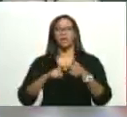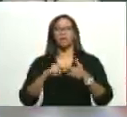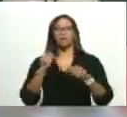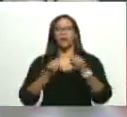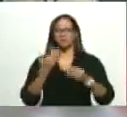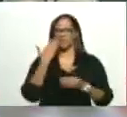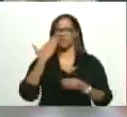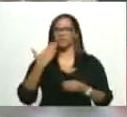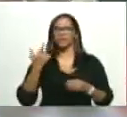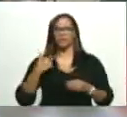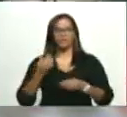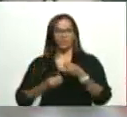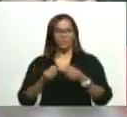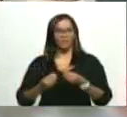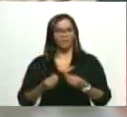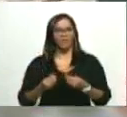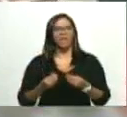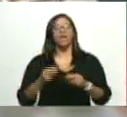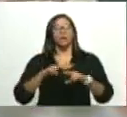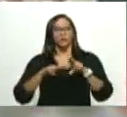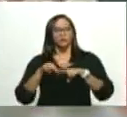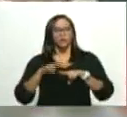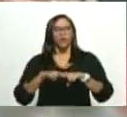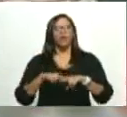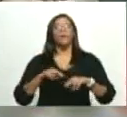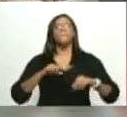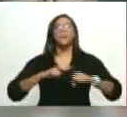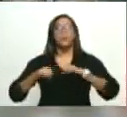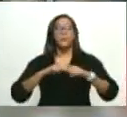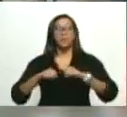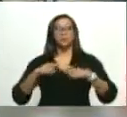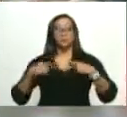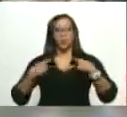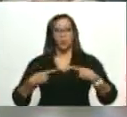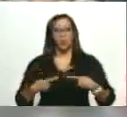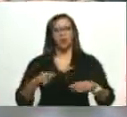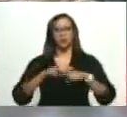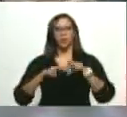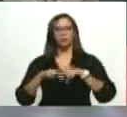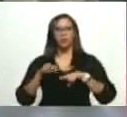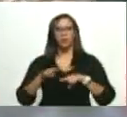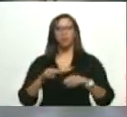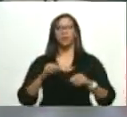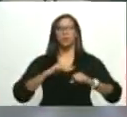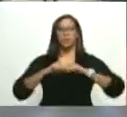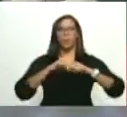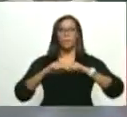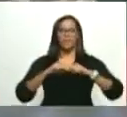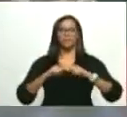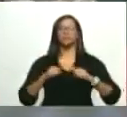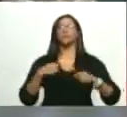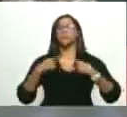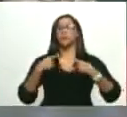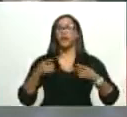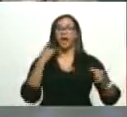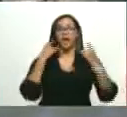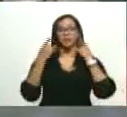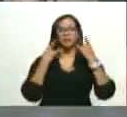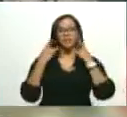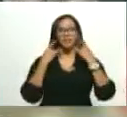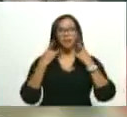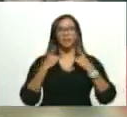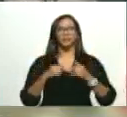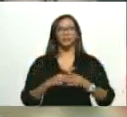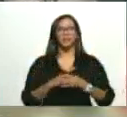frente, lo que tenemos que hacer es construir movimiento popular. Tenemos que construir un movimiento popular que esté activamente envolviéndose en el